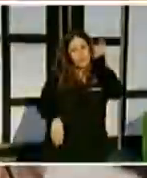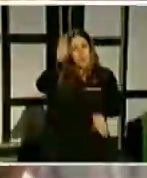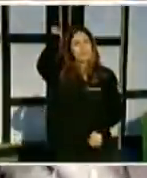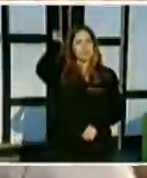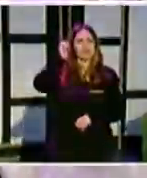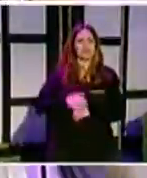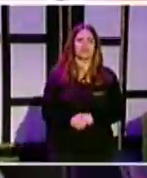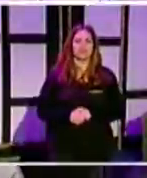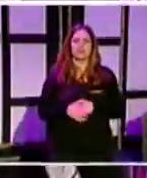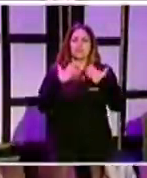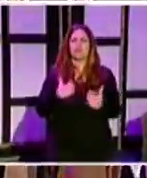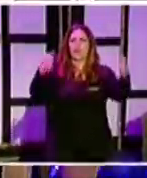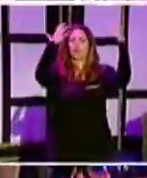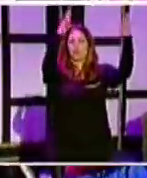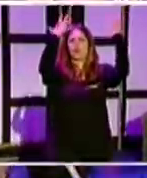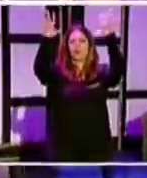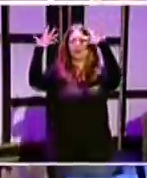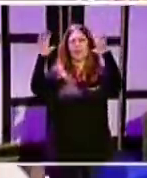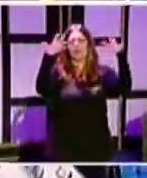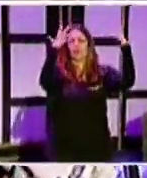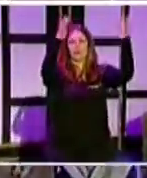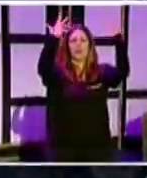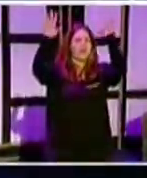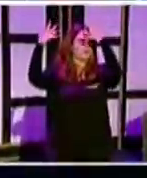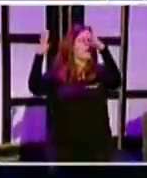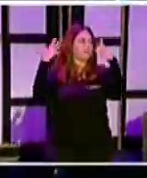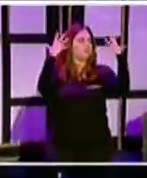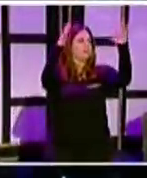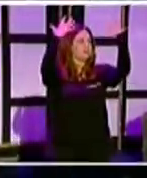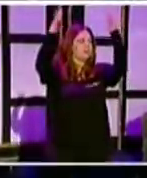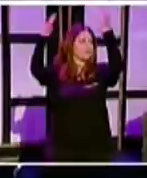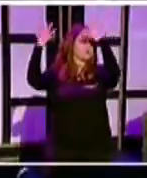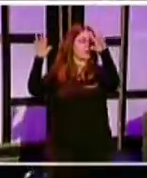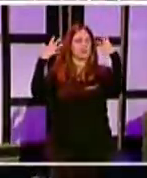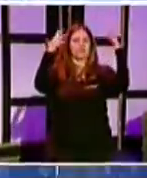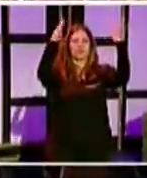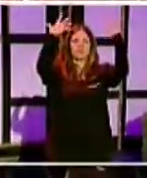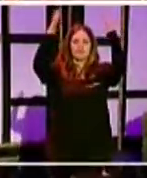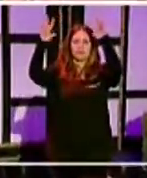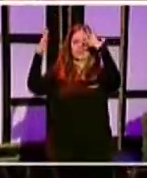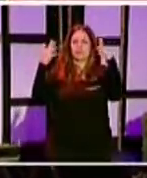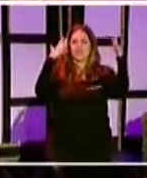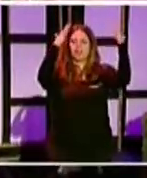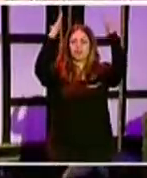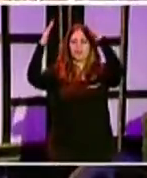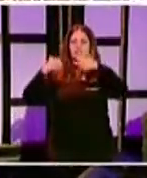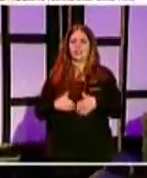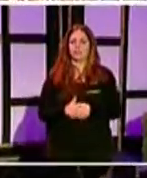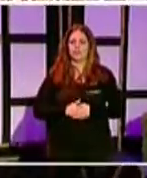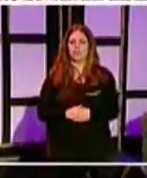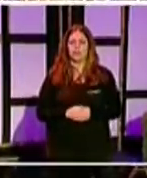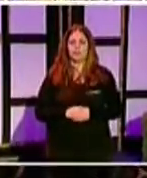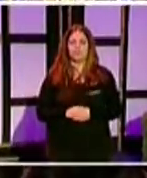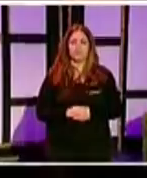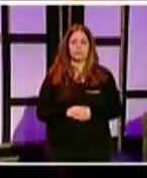Le quedan un poquito más de 3 minutos a los legañosos después de esta segunda canción, con esta crítica, con esta defensa que han hecho de la